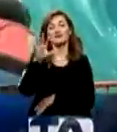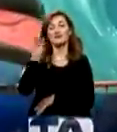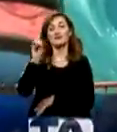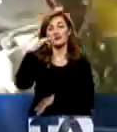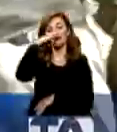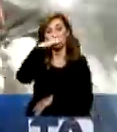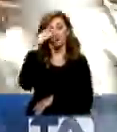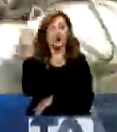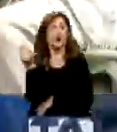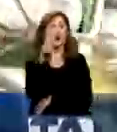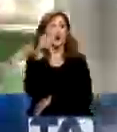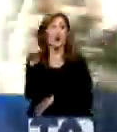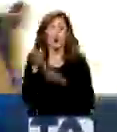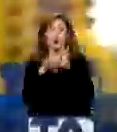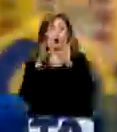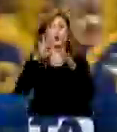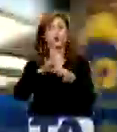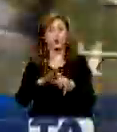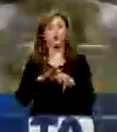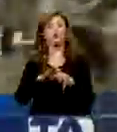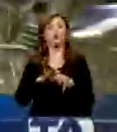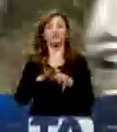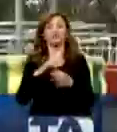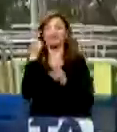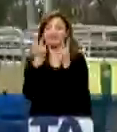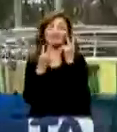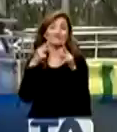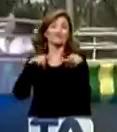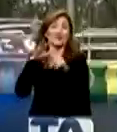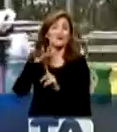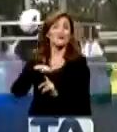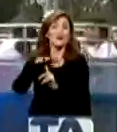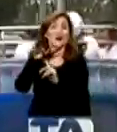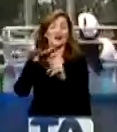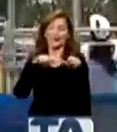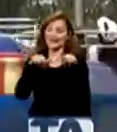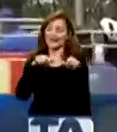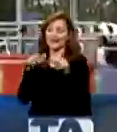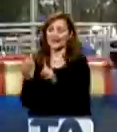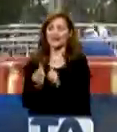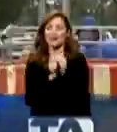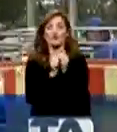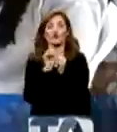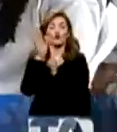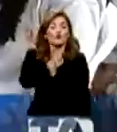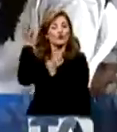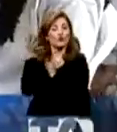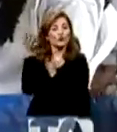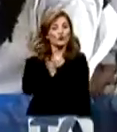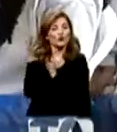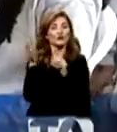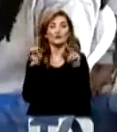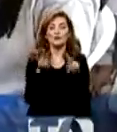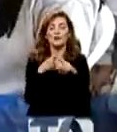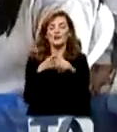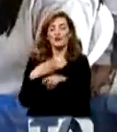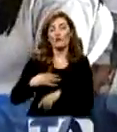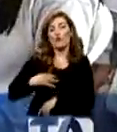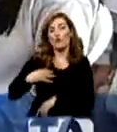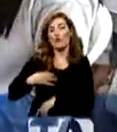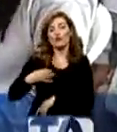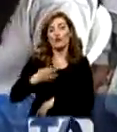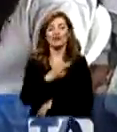1.350 niños y jóvenes de Olimpiadas Especiales visitaron este parque de diversiones en compañía de sus maestros y además varios voluntarios